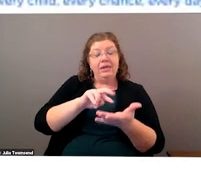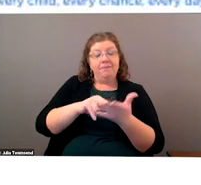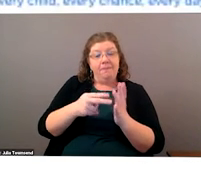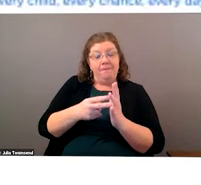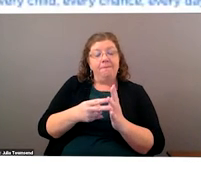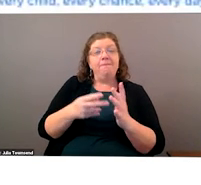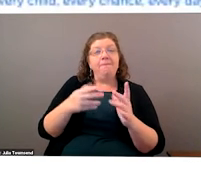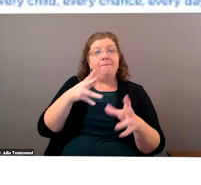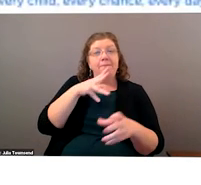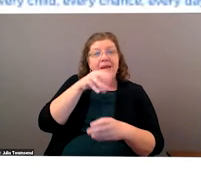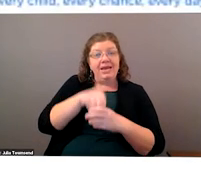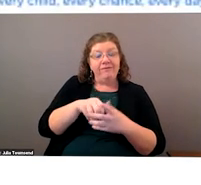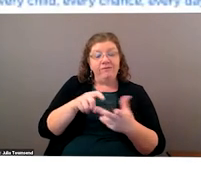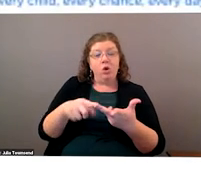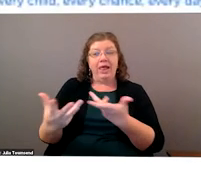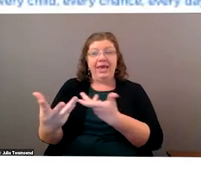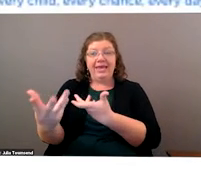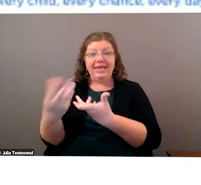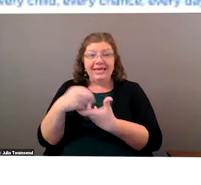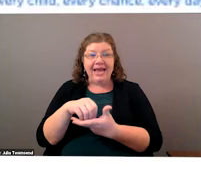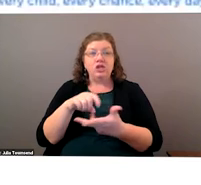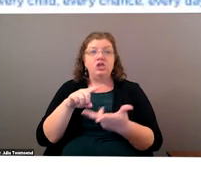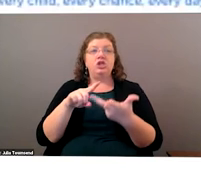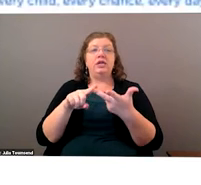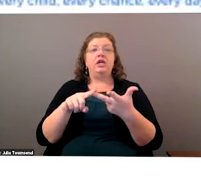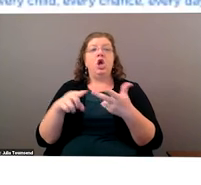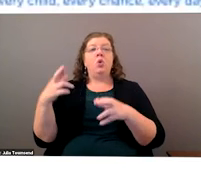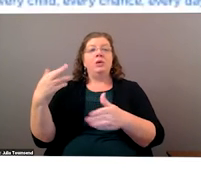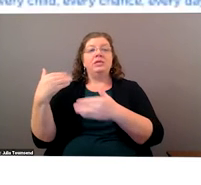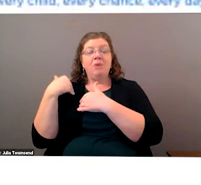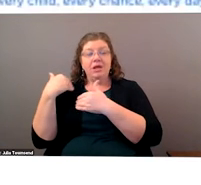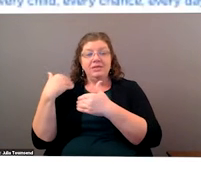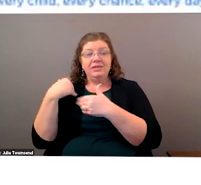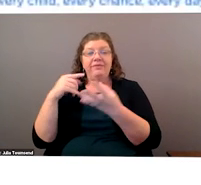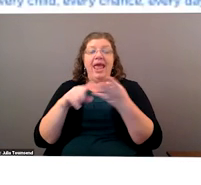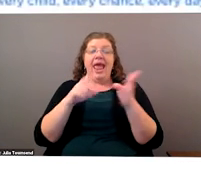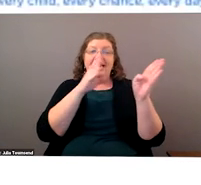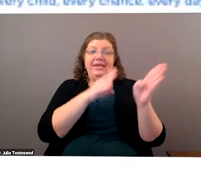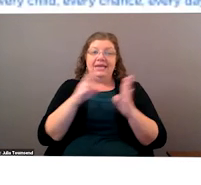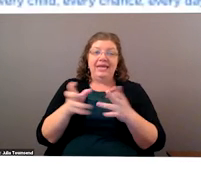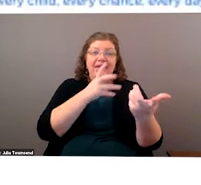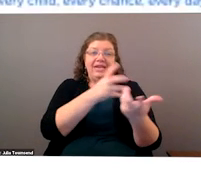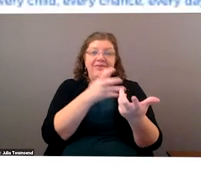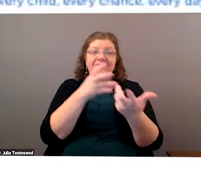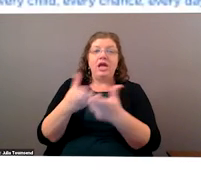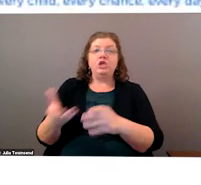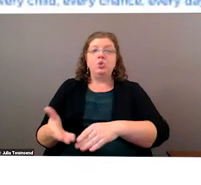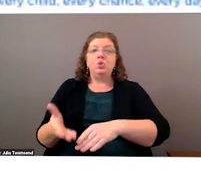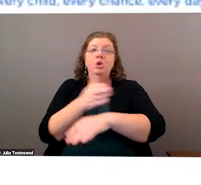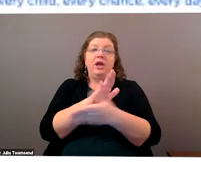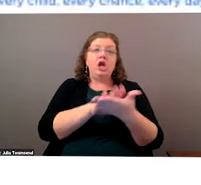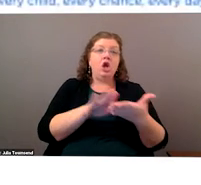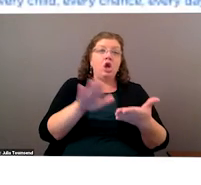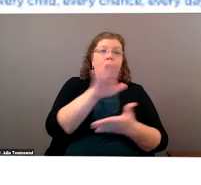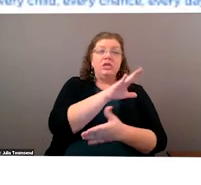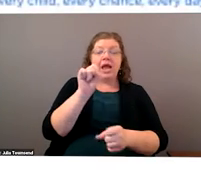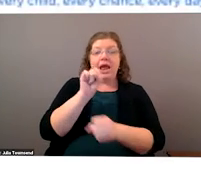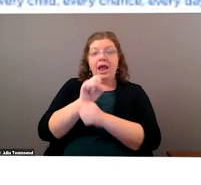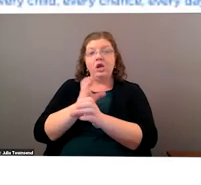participativa, sustentable e individualizada para incrementar la preparación para la universidad y la carrera